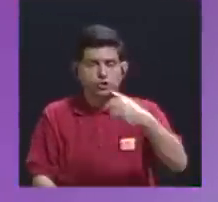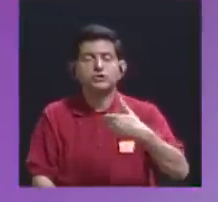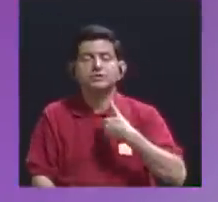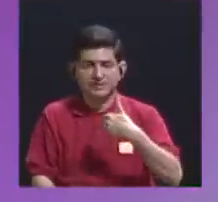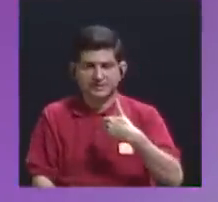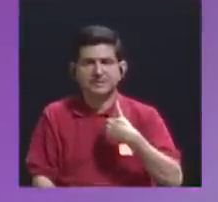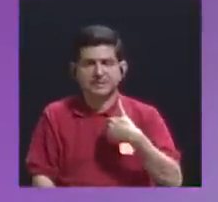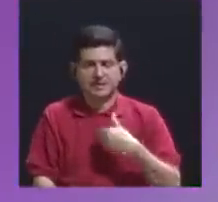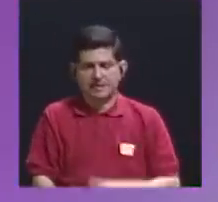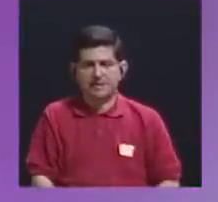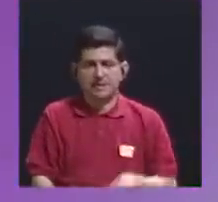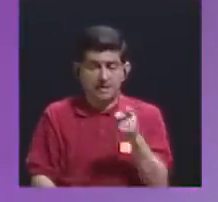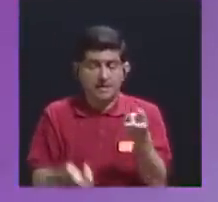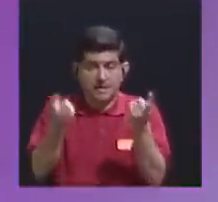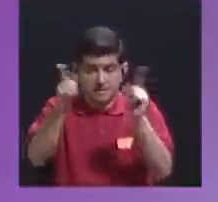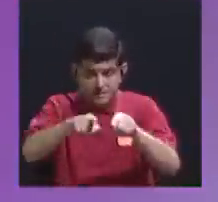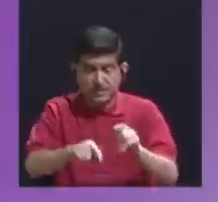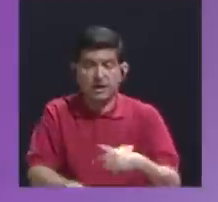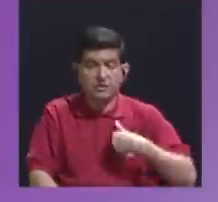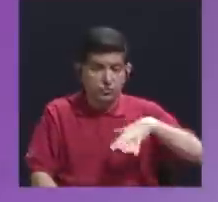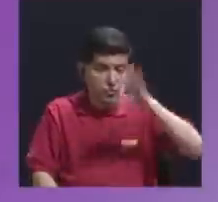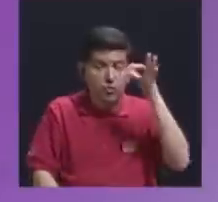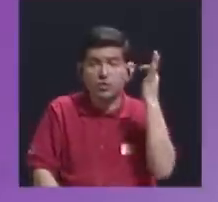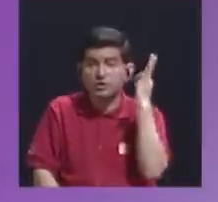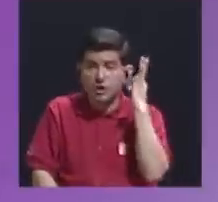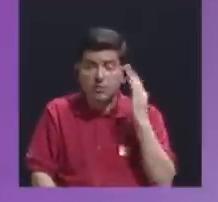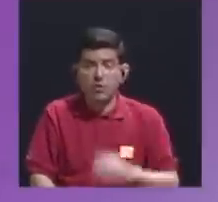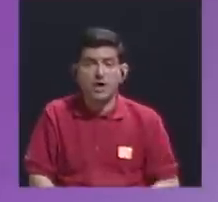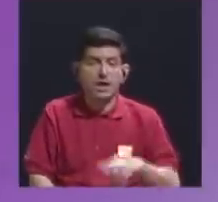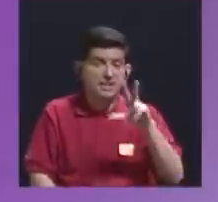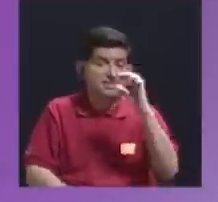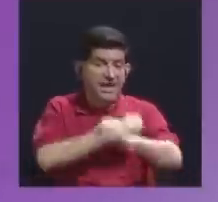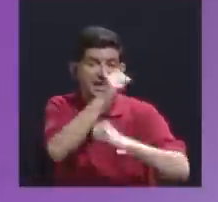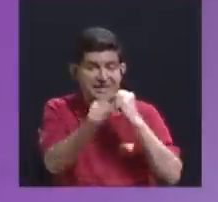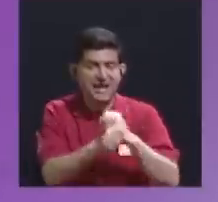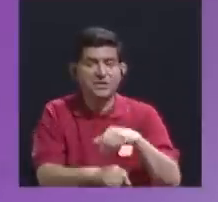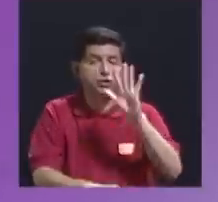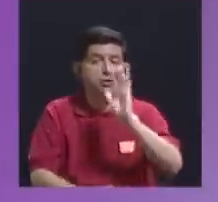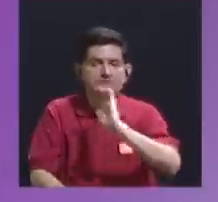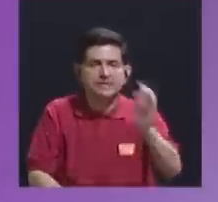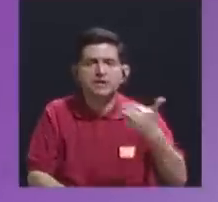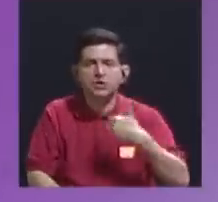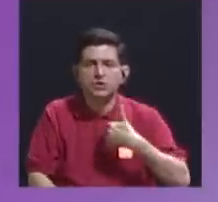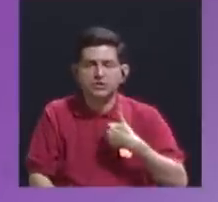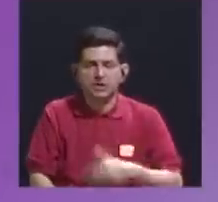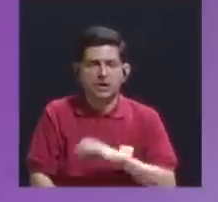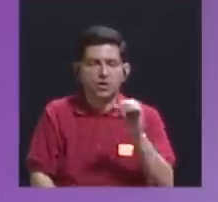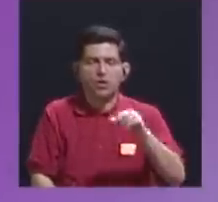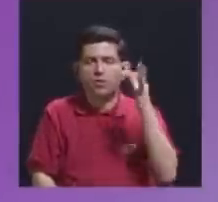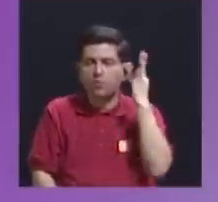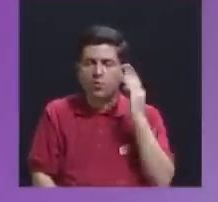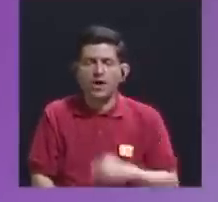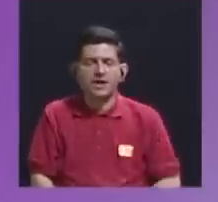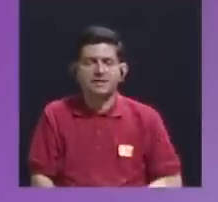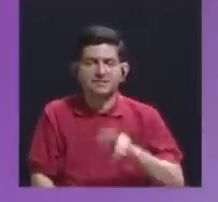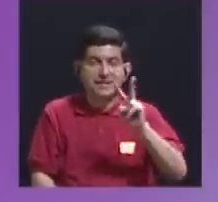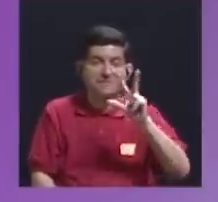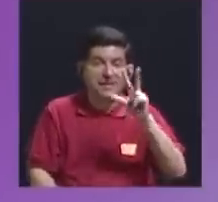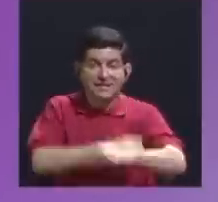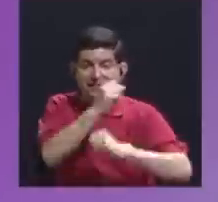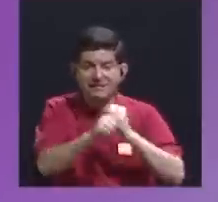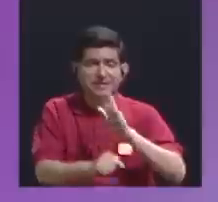teniendo inclusive en este momento no encuentra mujeres de 30 años con 5 niños o mujeres de 23 con cinco niños